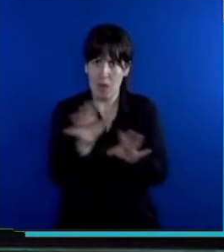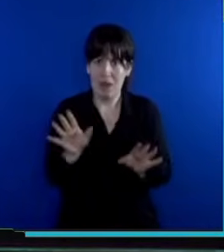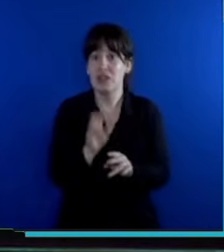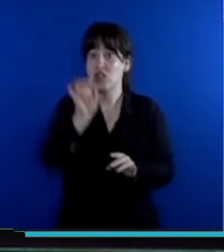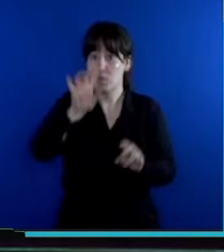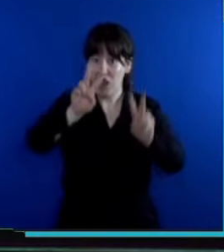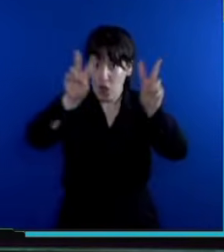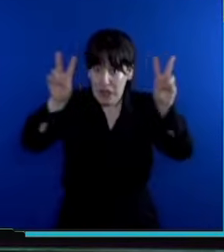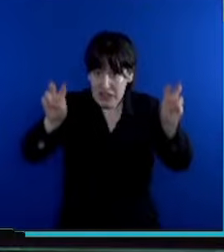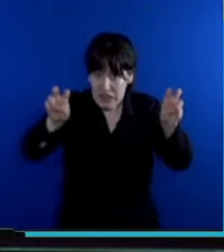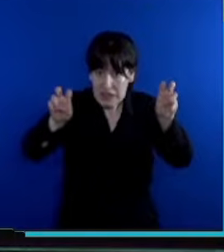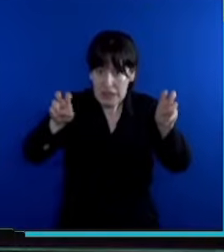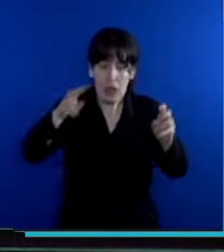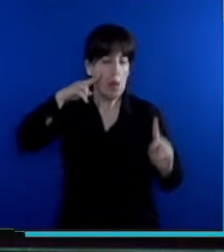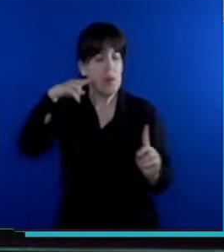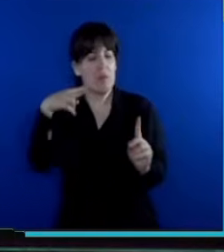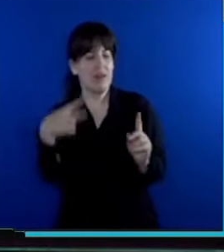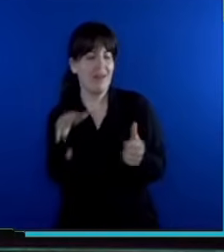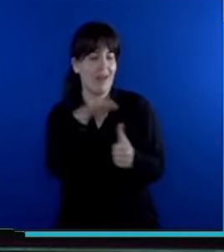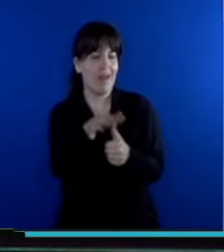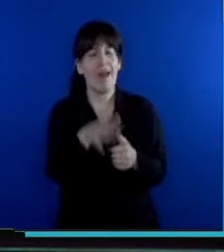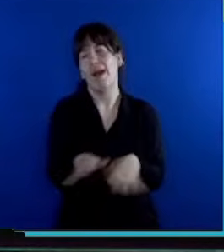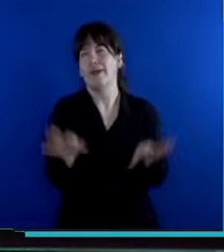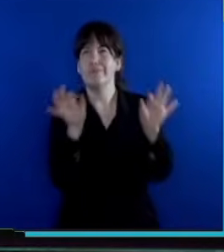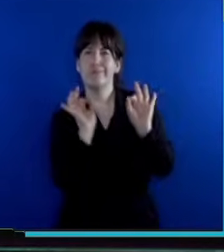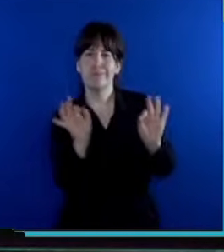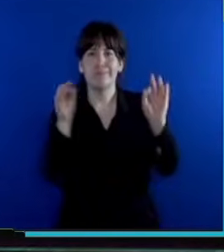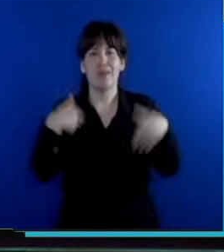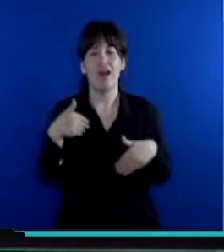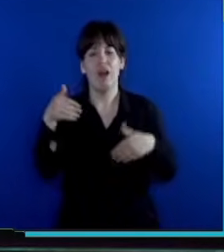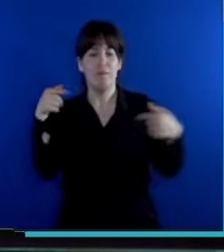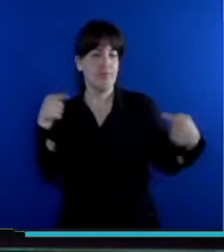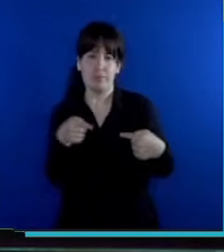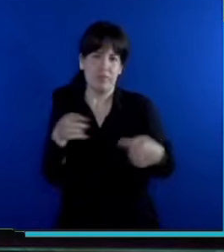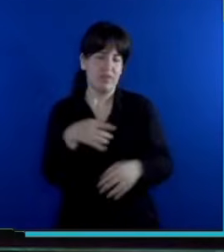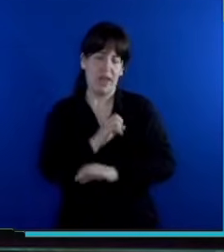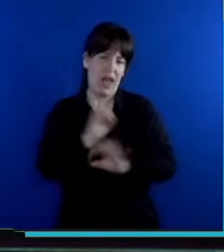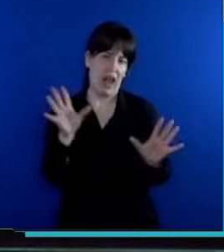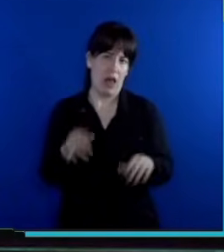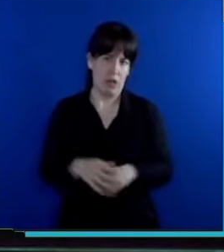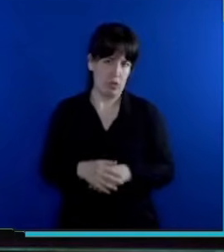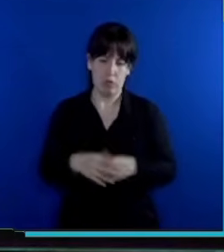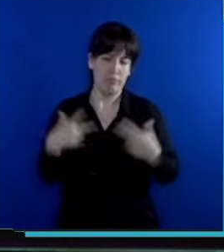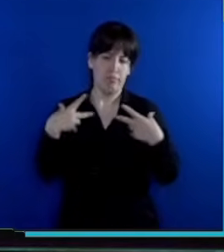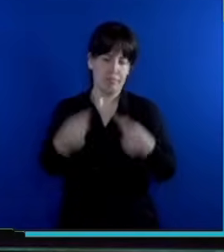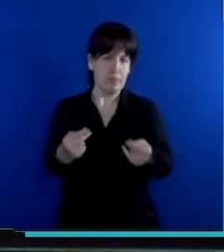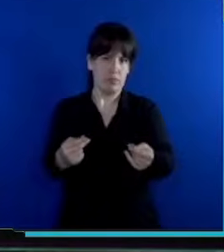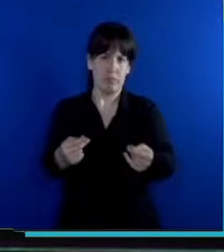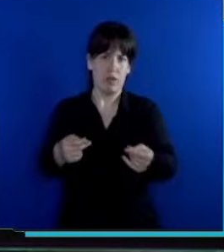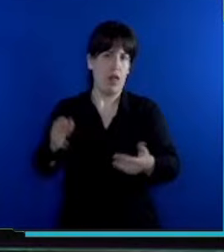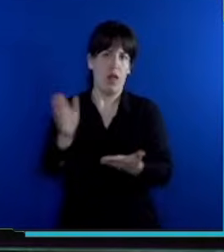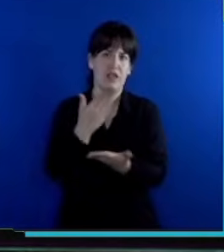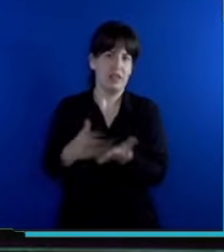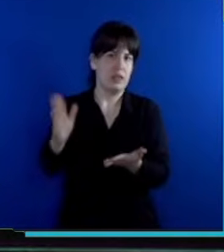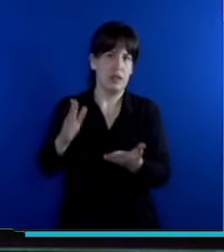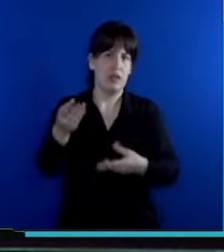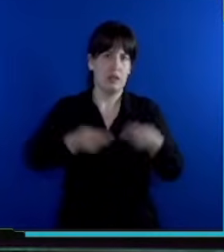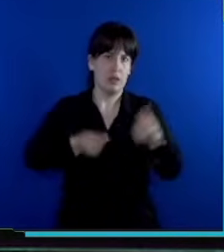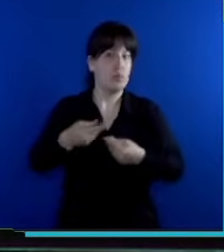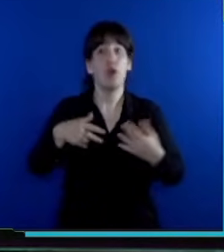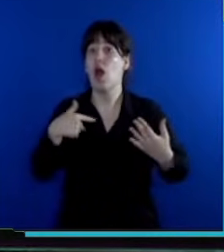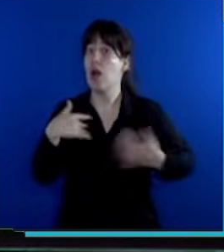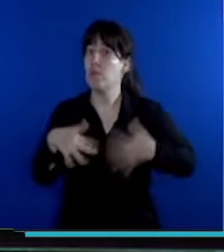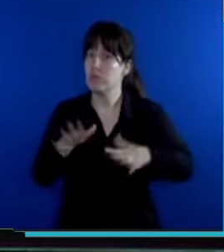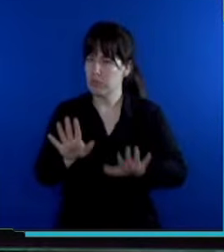título de perspectiva de género a nosotros nos es suficiente ya para votarlo en contra, para rechazar el presupuesto, pero no nos apuremos,